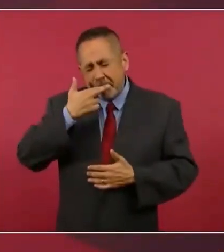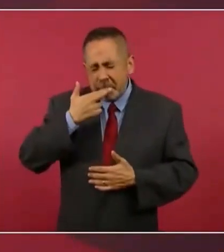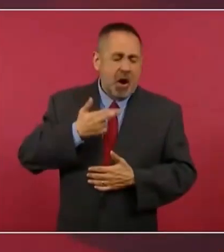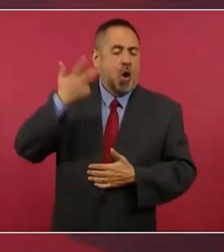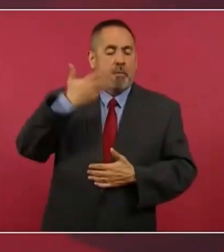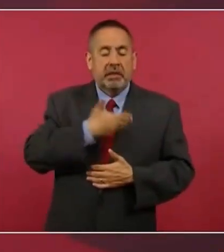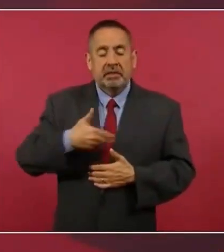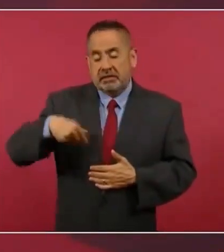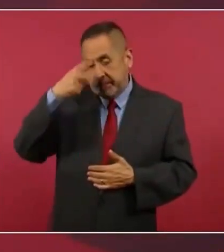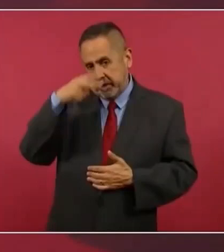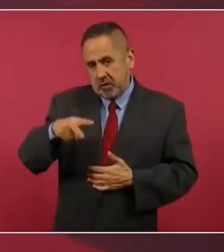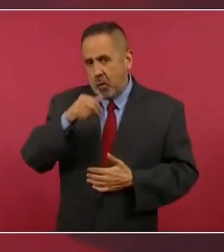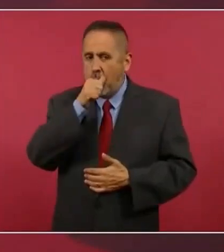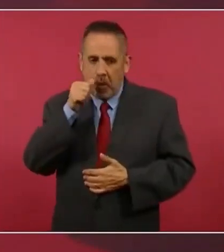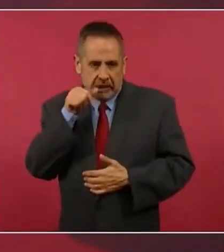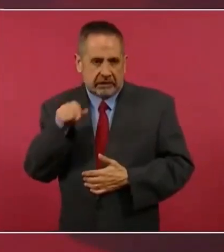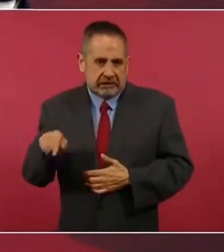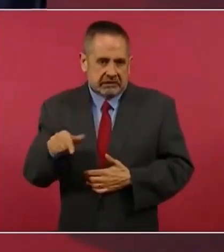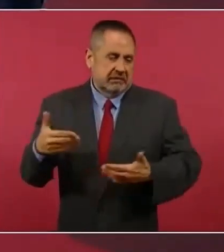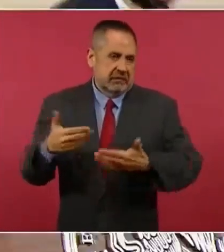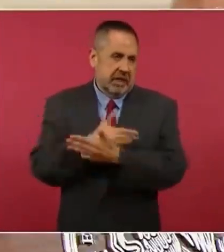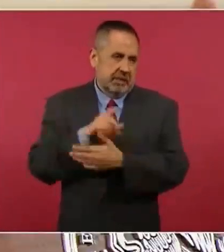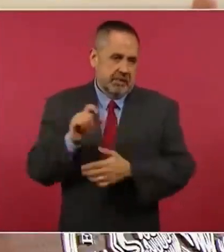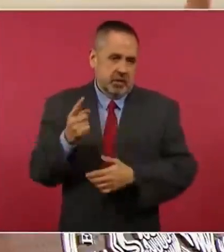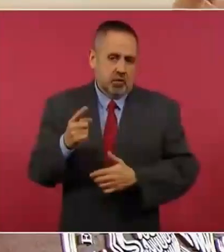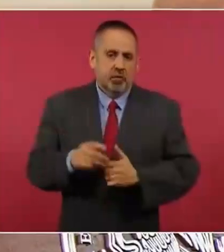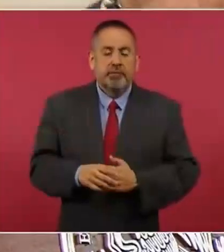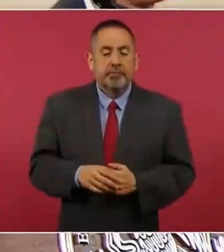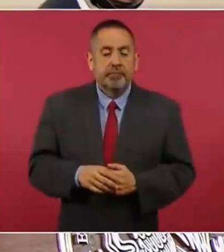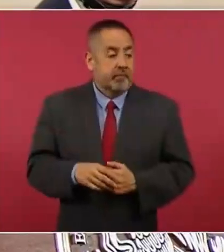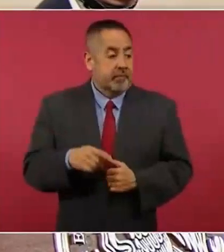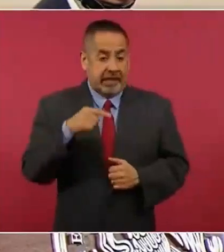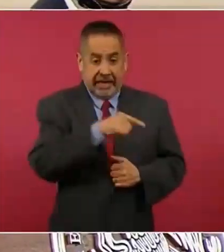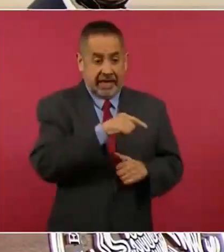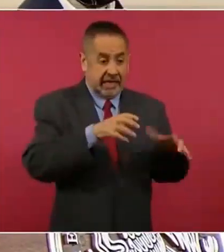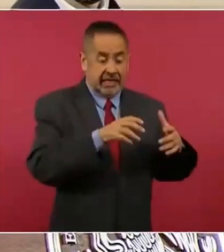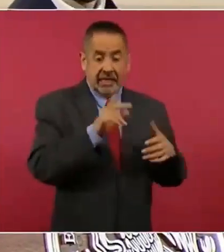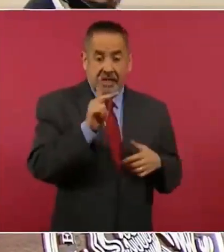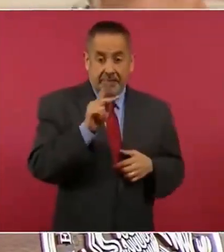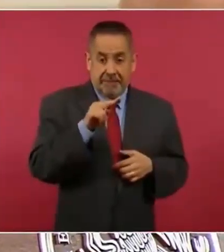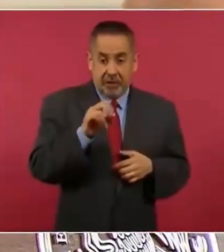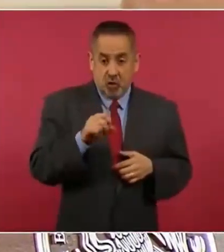Juárez. Cuando llegaron a Los Pinos,